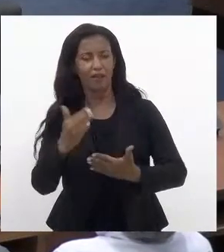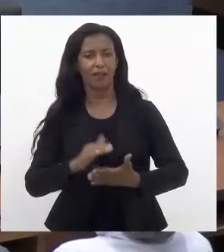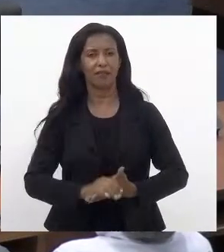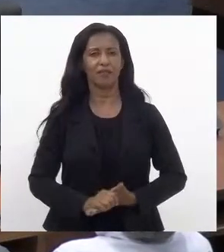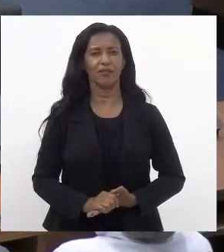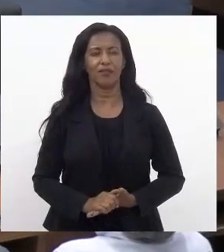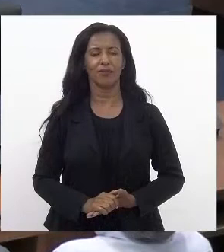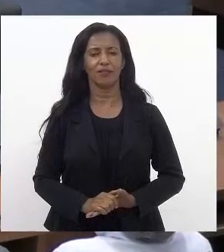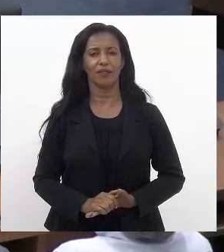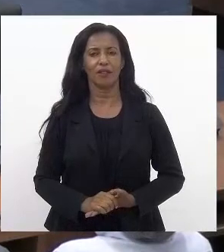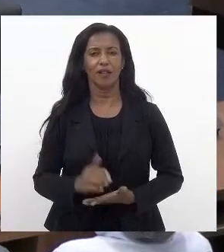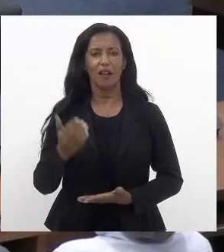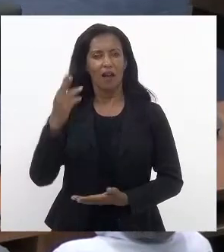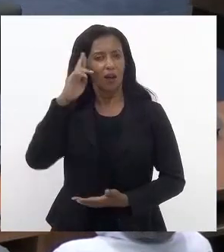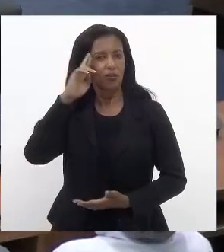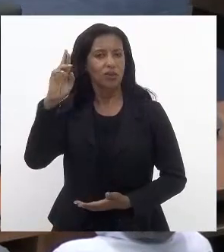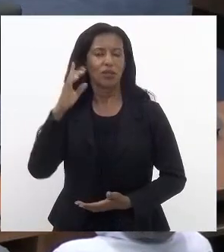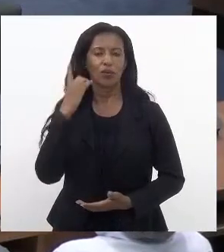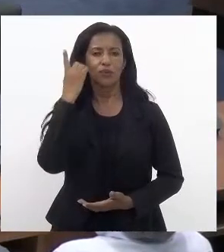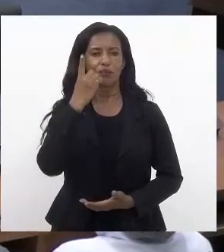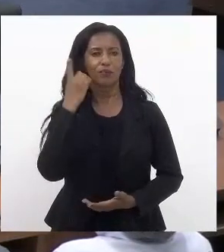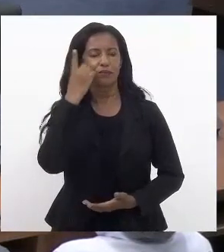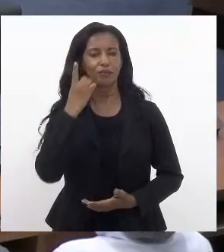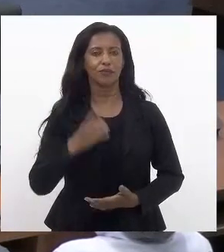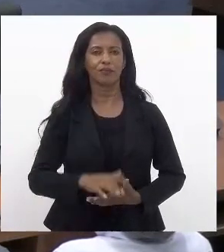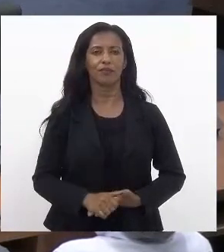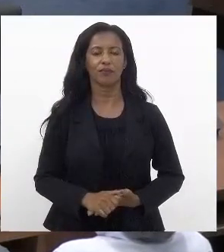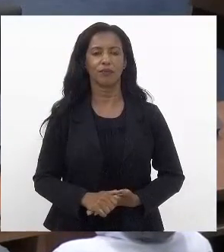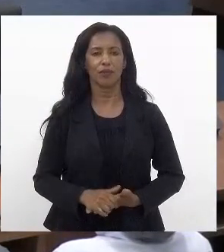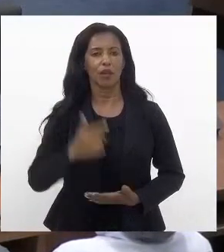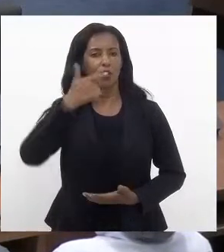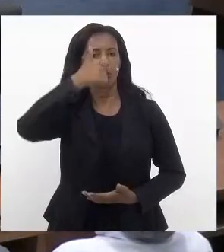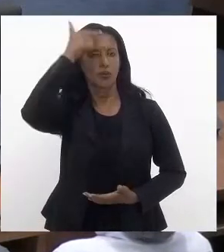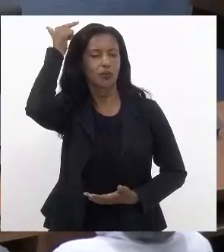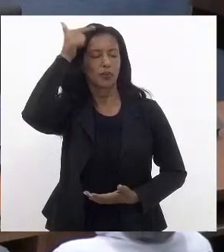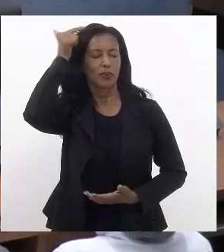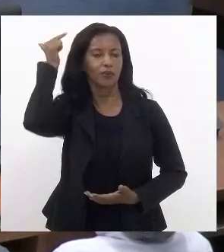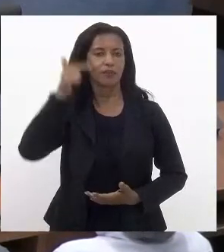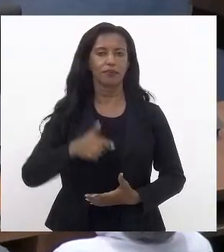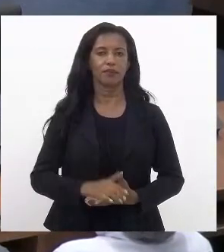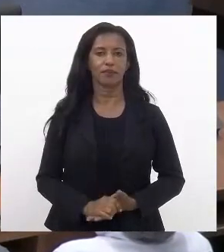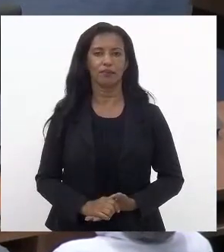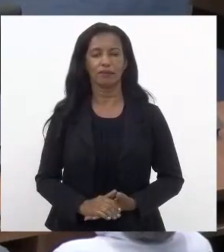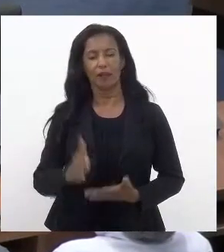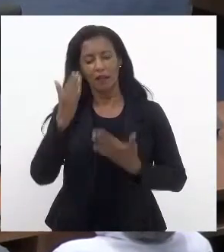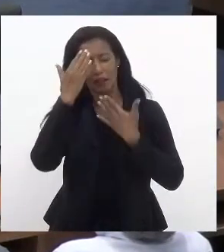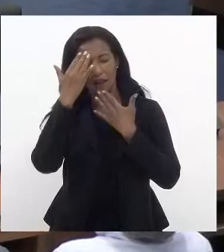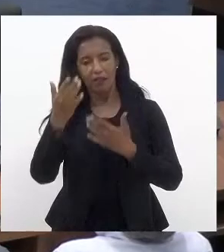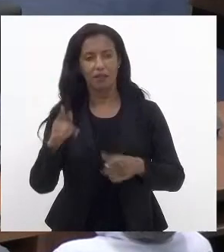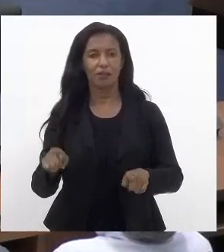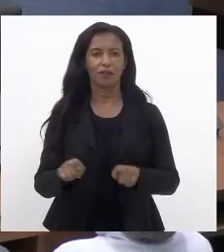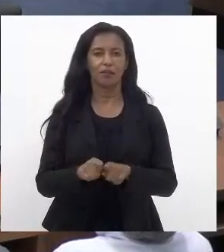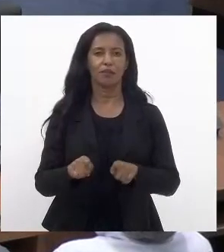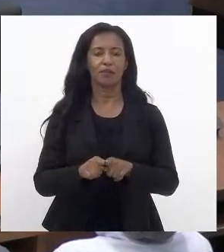al señor diputado Luis Paulo. Agradezco